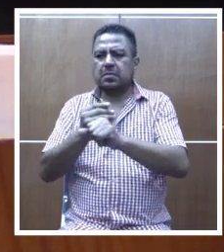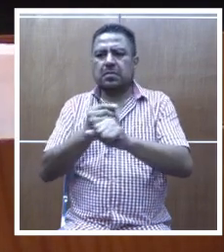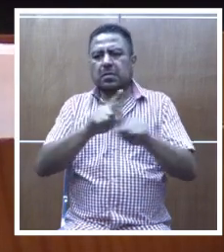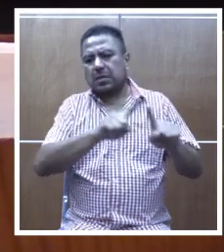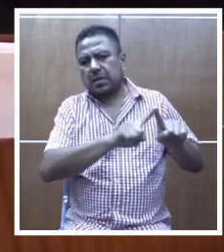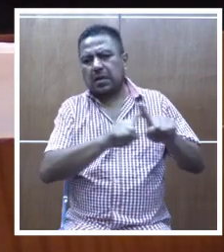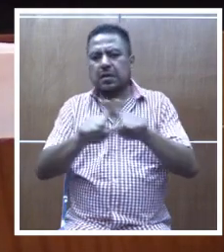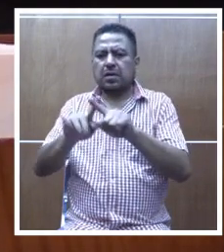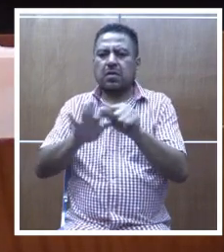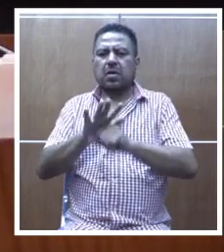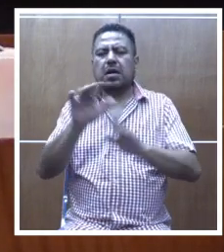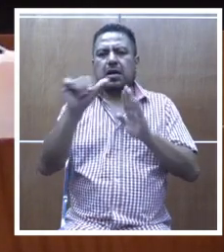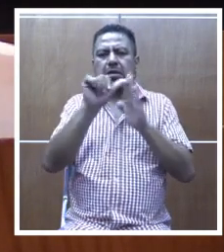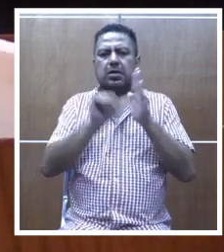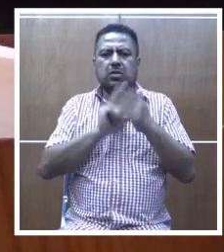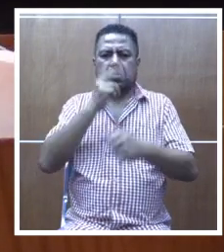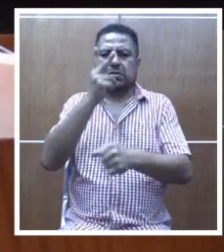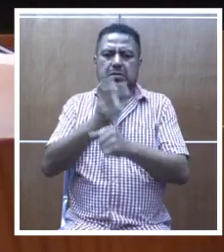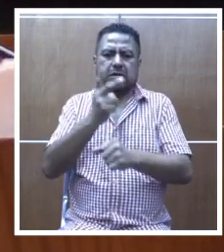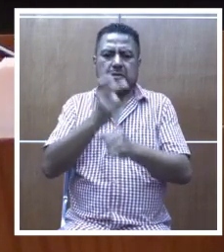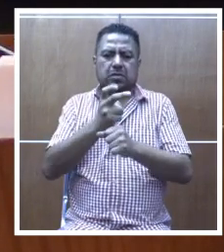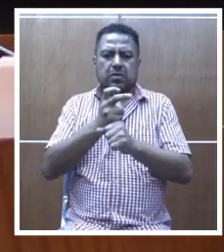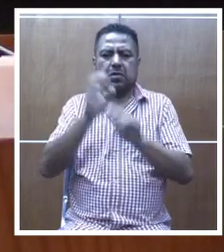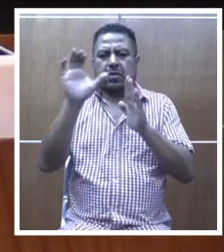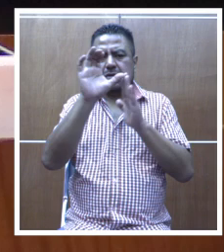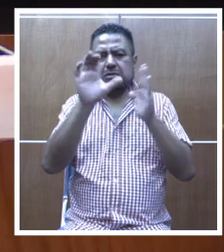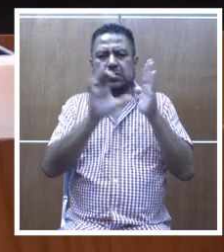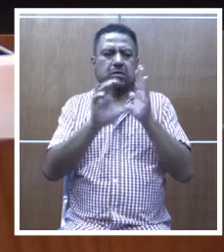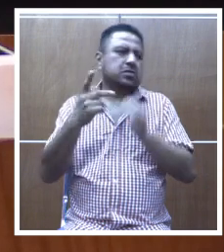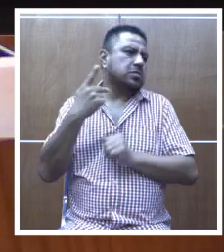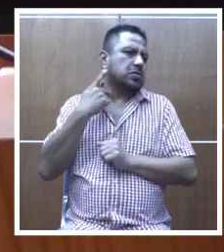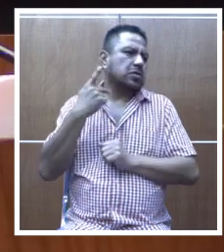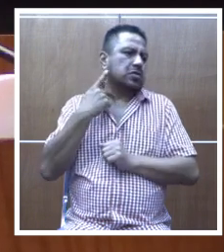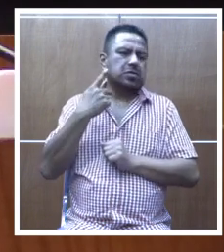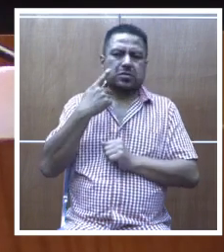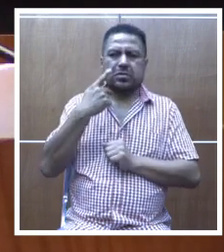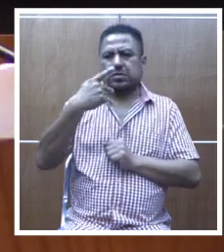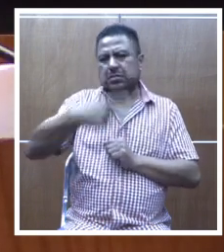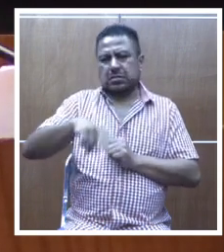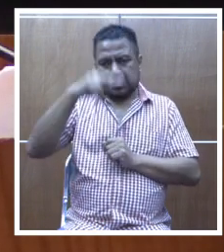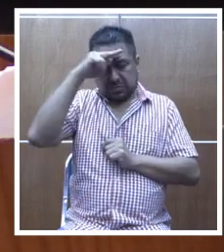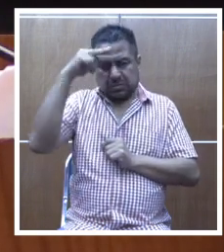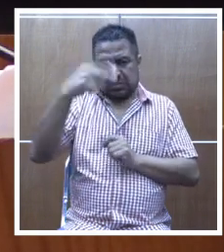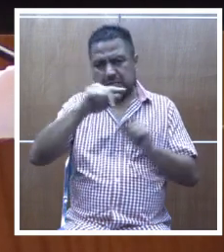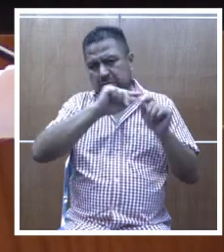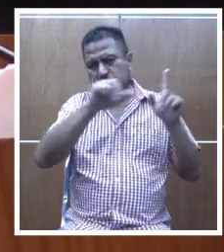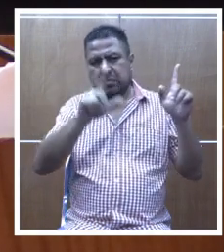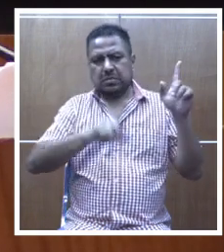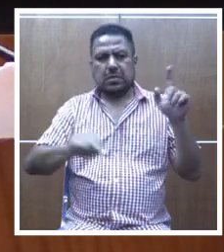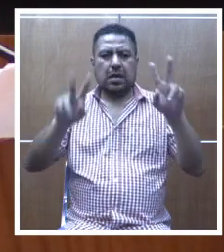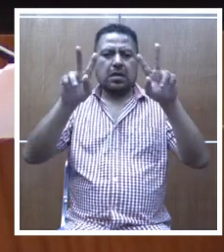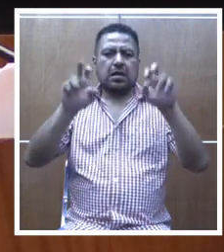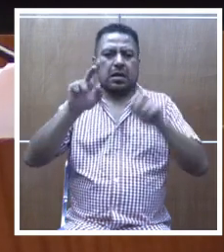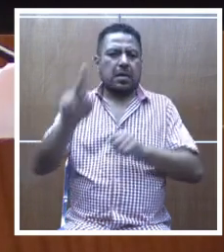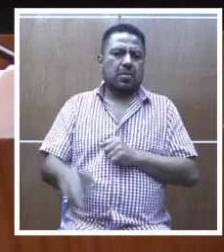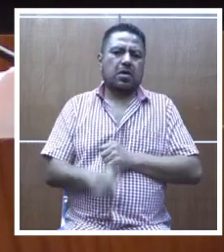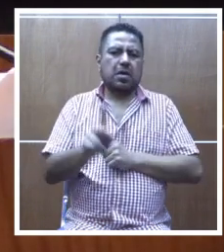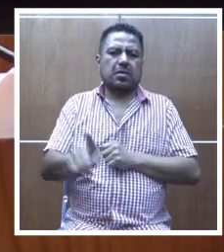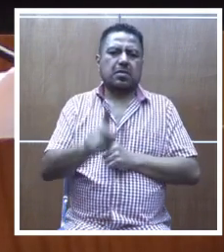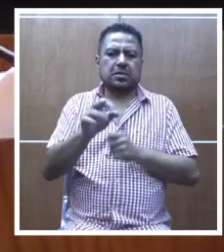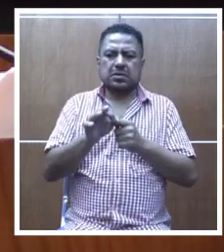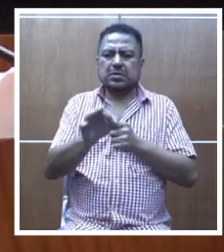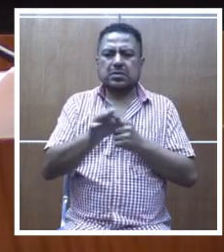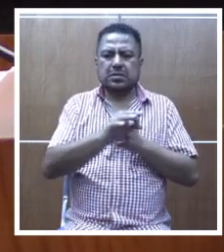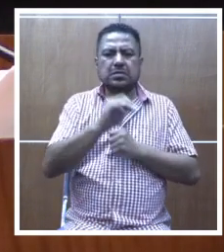diversas disposiciones del artículo 2 de la Constitución Política de los Estados Unidos Mexicanos, en materia de pueblos y comunidades